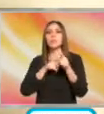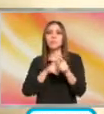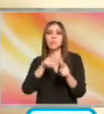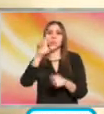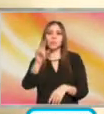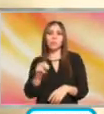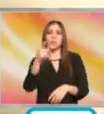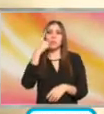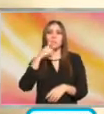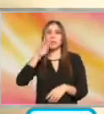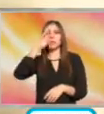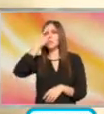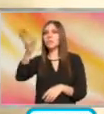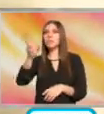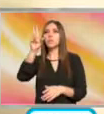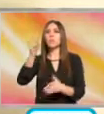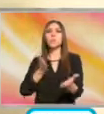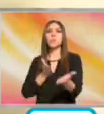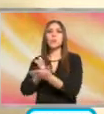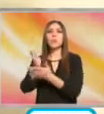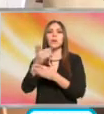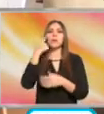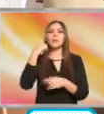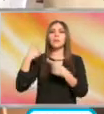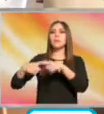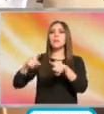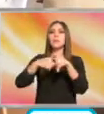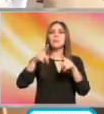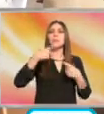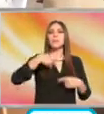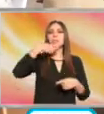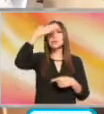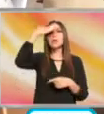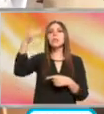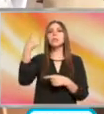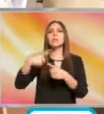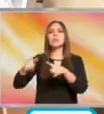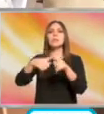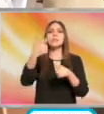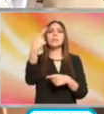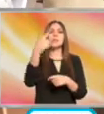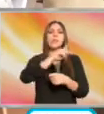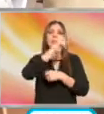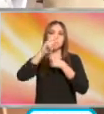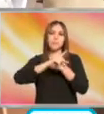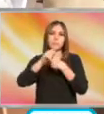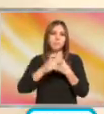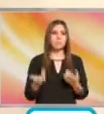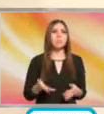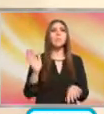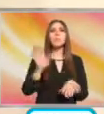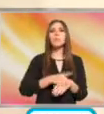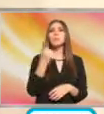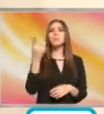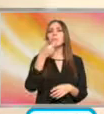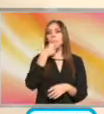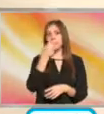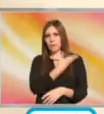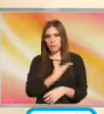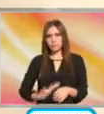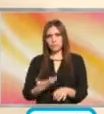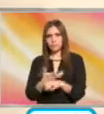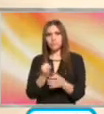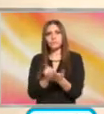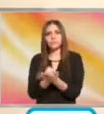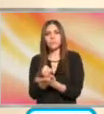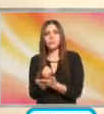a los musulmanes de estos 7 países. ¿Y por qué se hizo? ¿Por qué decidió Donald Trump el negar el acceso a ciudadanos